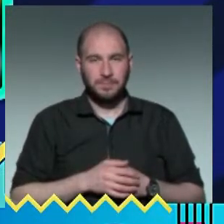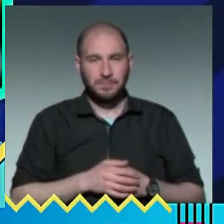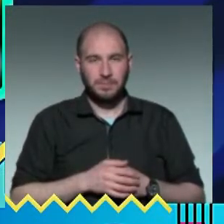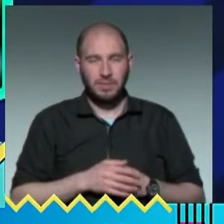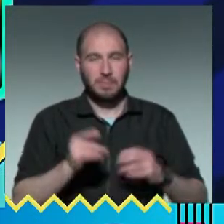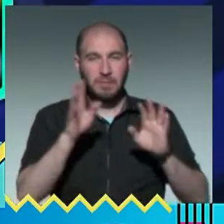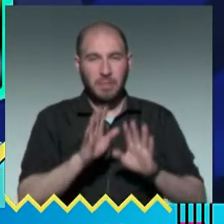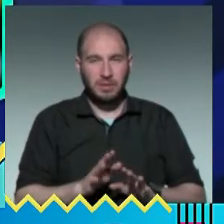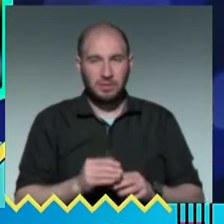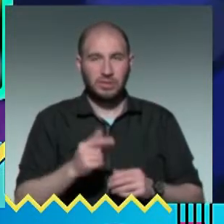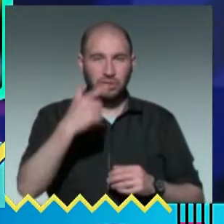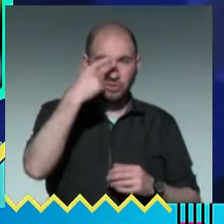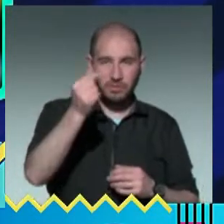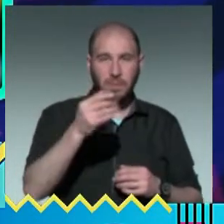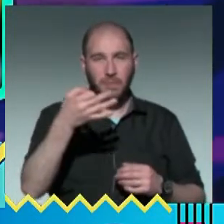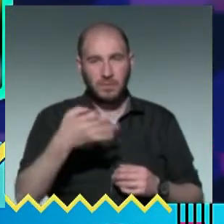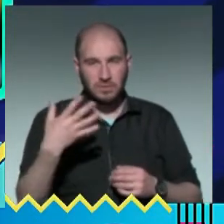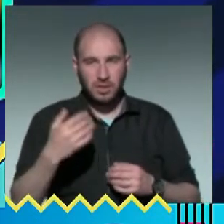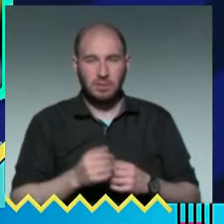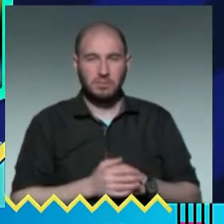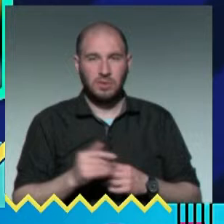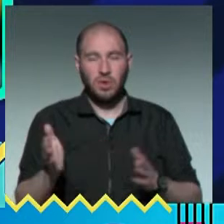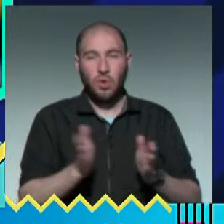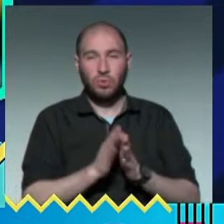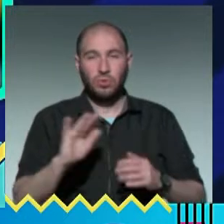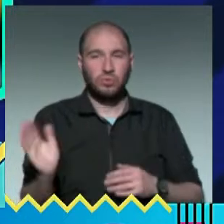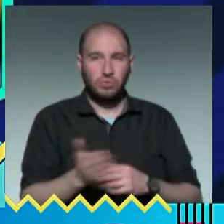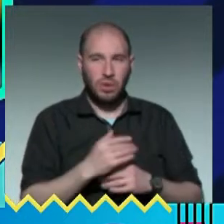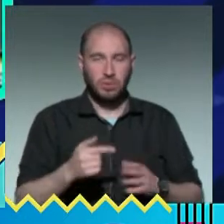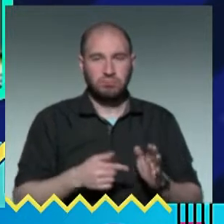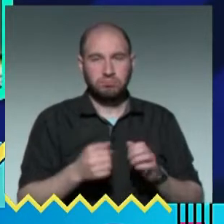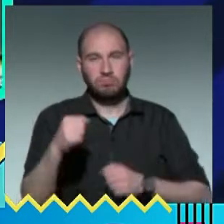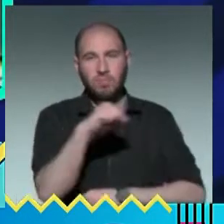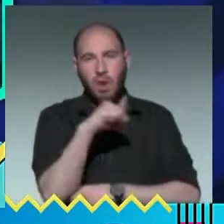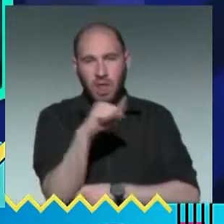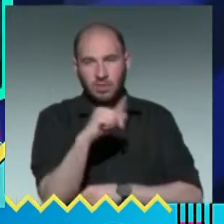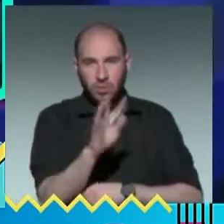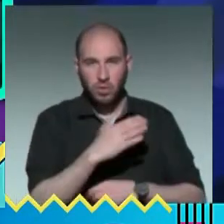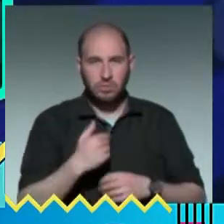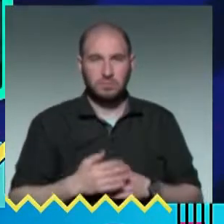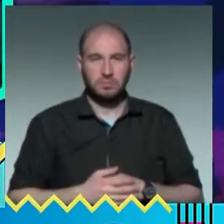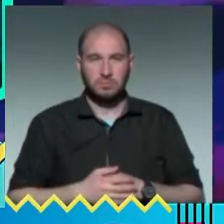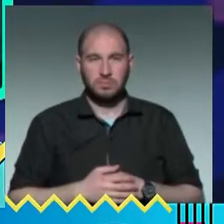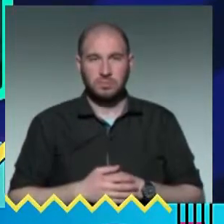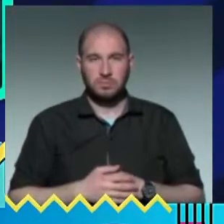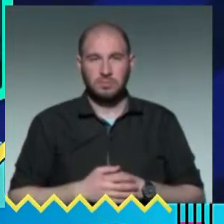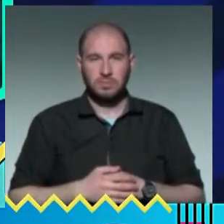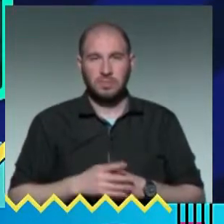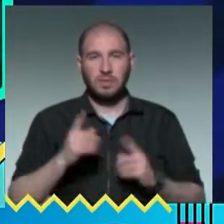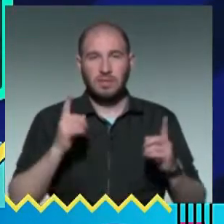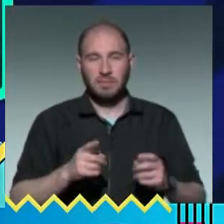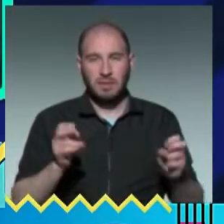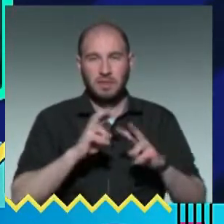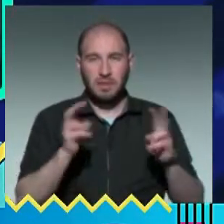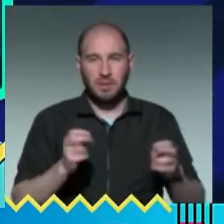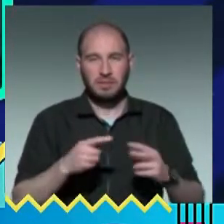de preparación, chofer y permisionario, estoy hablando en conjunto, todos los que estamos atrás de un volante, y bueno, y con respecto también